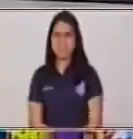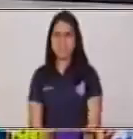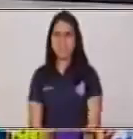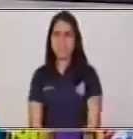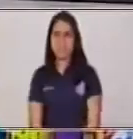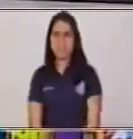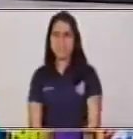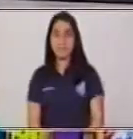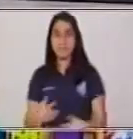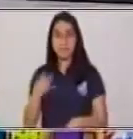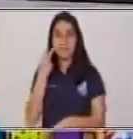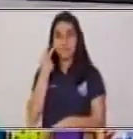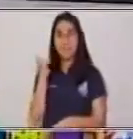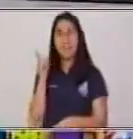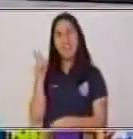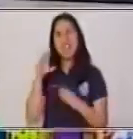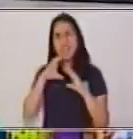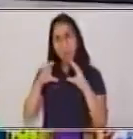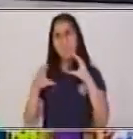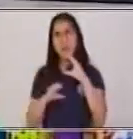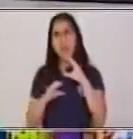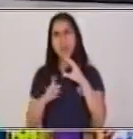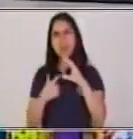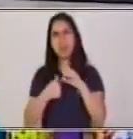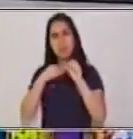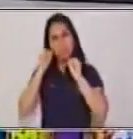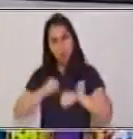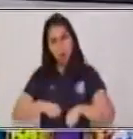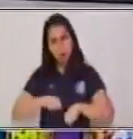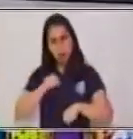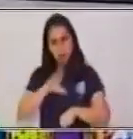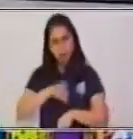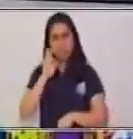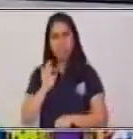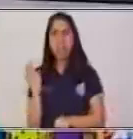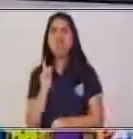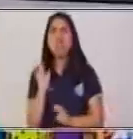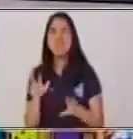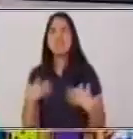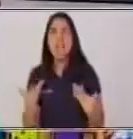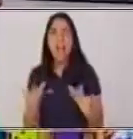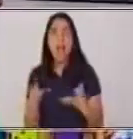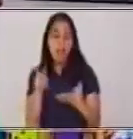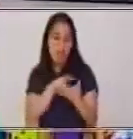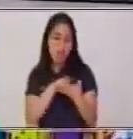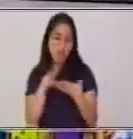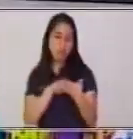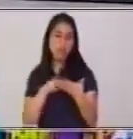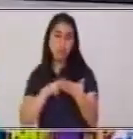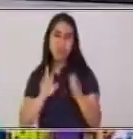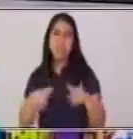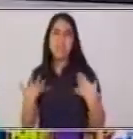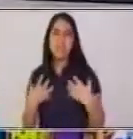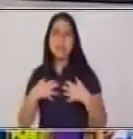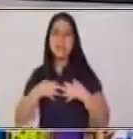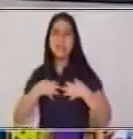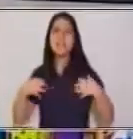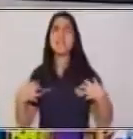párrafo. Lo vamos a encontrar también en los textos científicos, porque nos dicen, por ejemplo, para